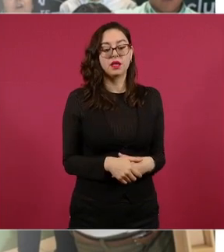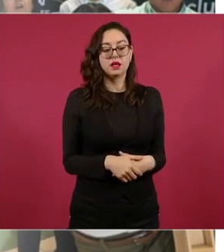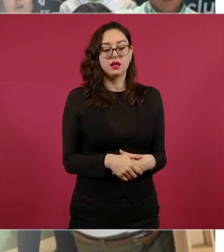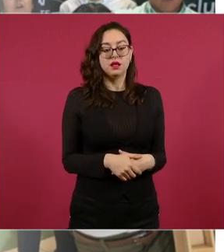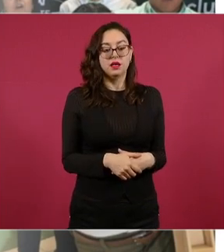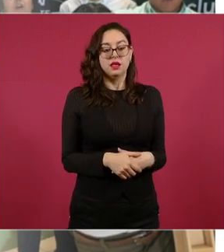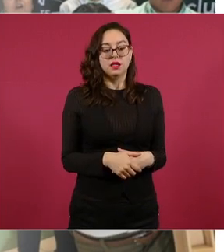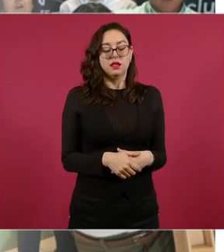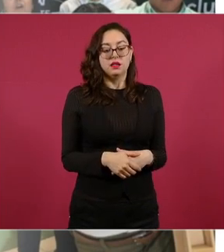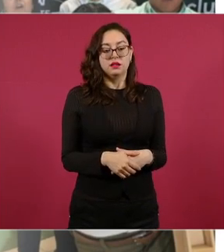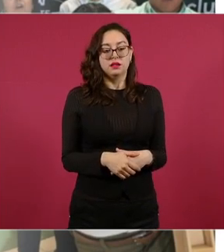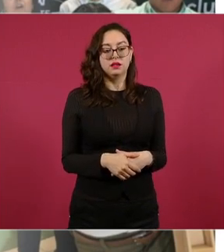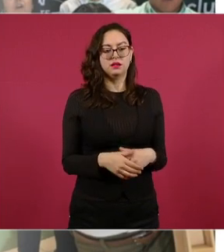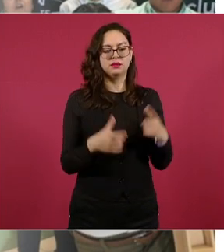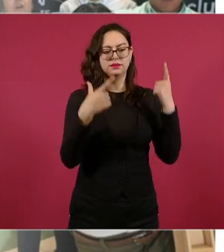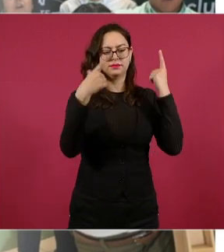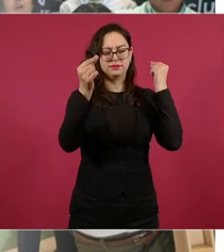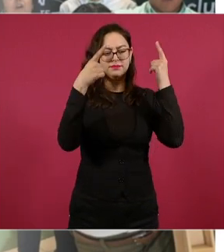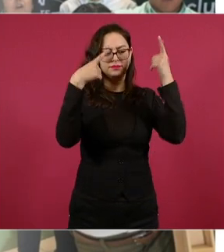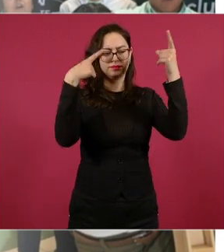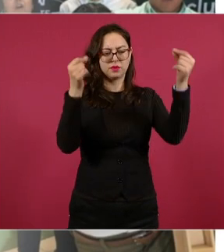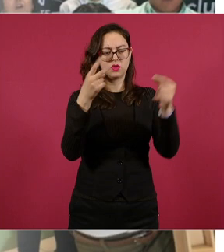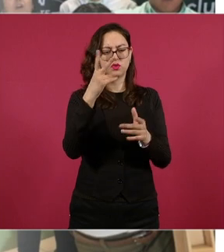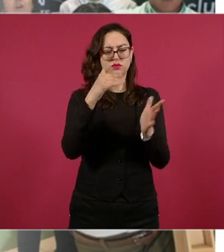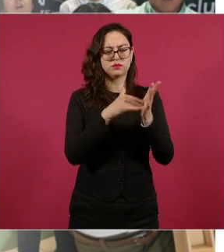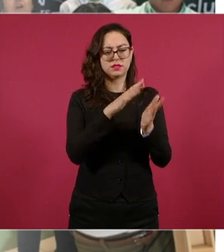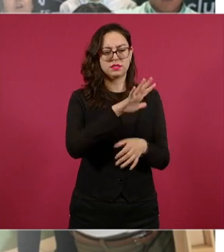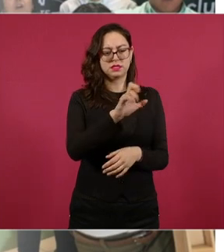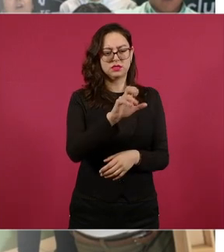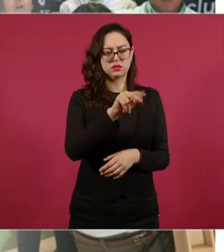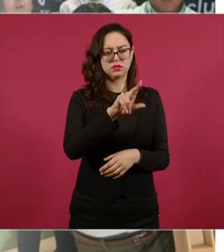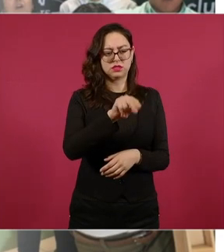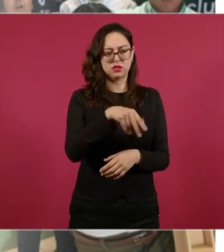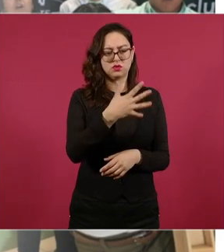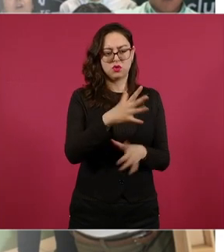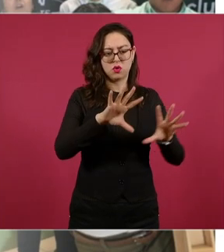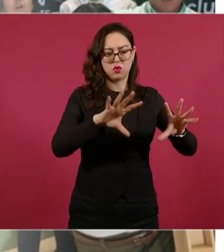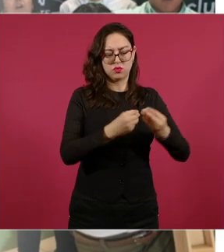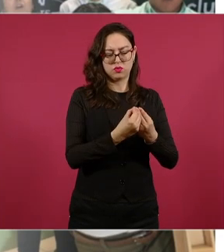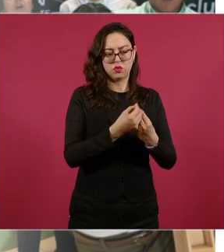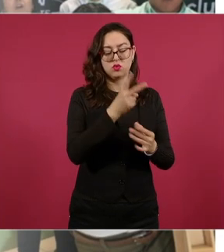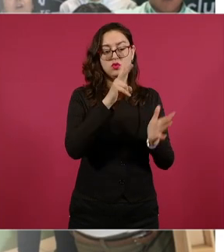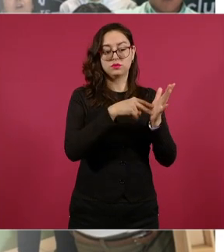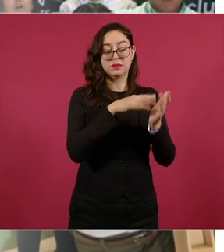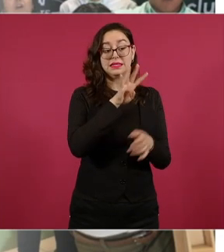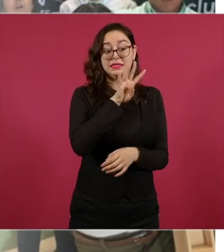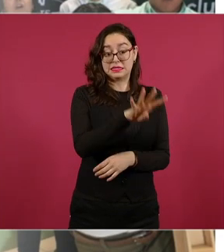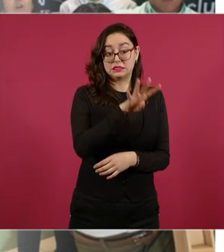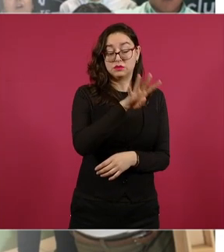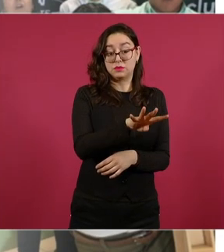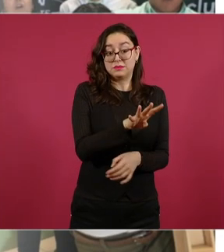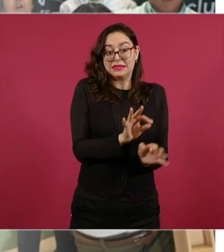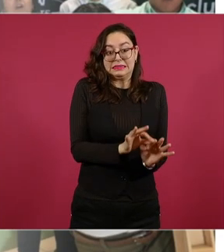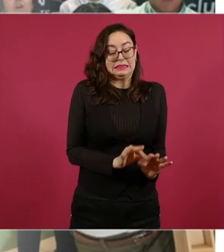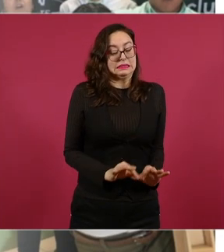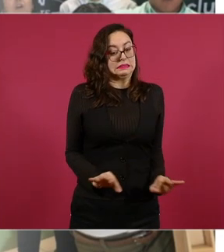parte de la Secretaría de Salud, tres mil 960, esto en 2019. Ese año es muy importante ver